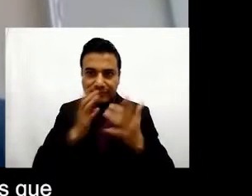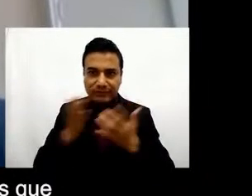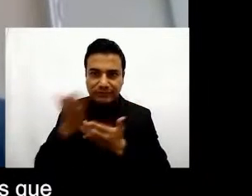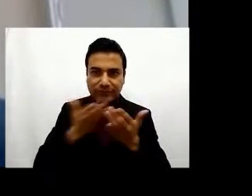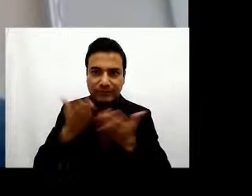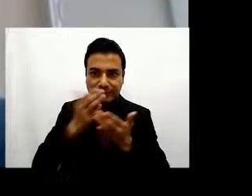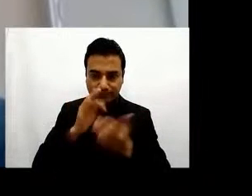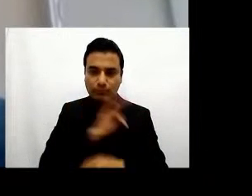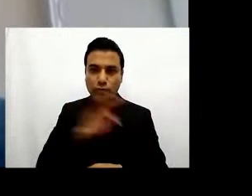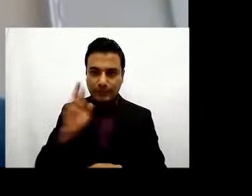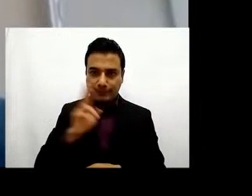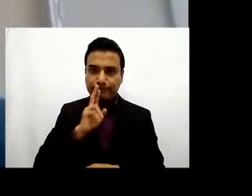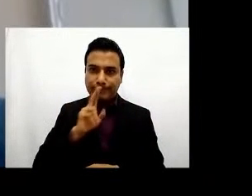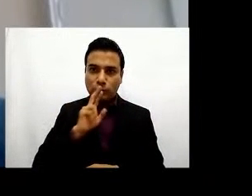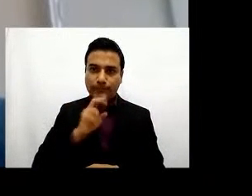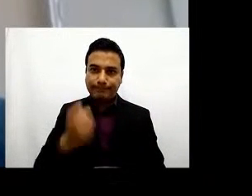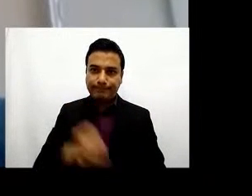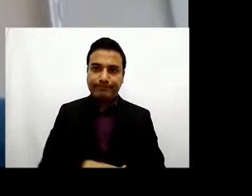Jalisco.